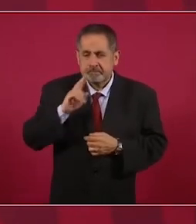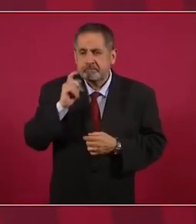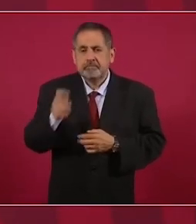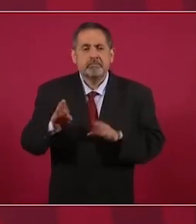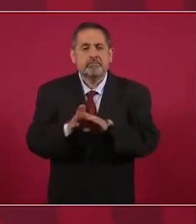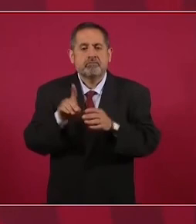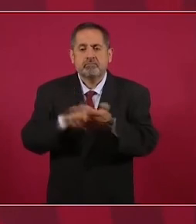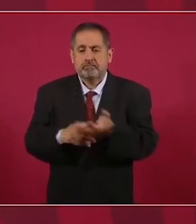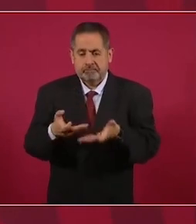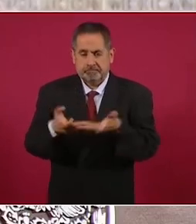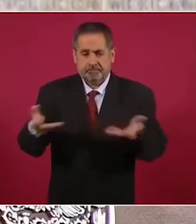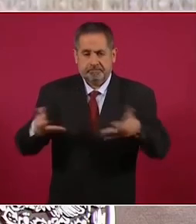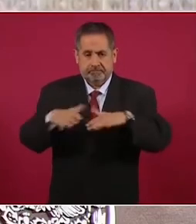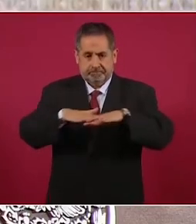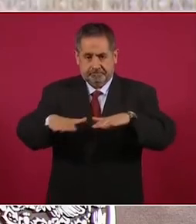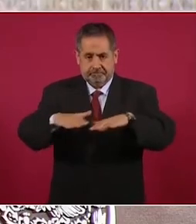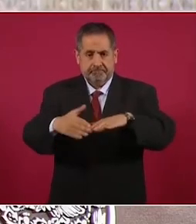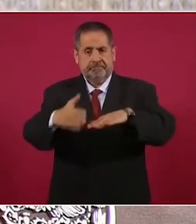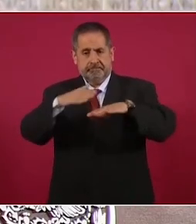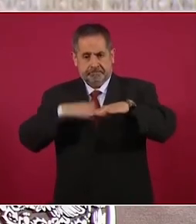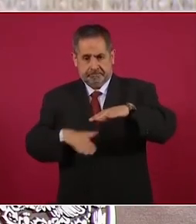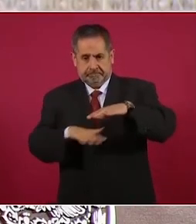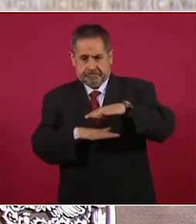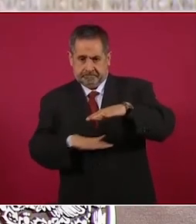está el subsuelo.